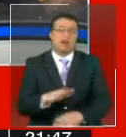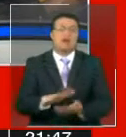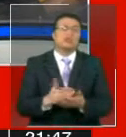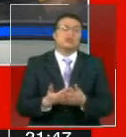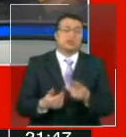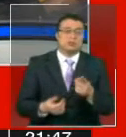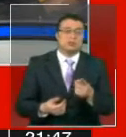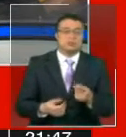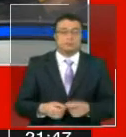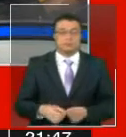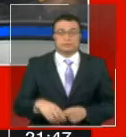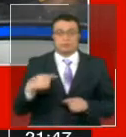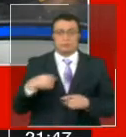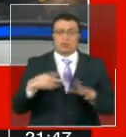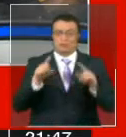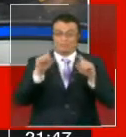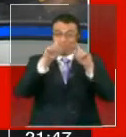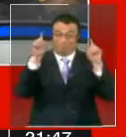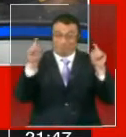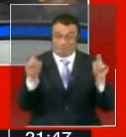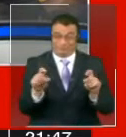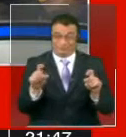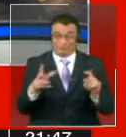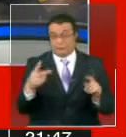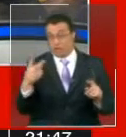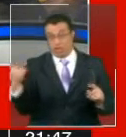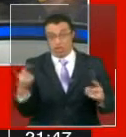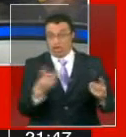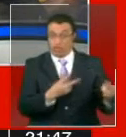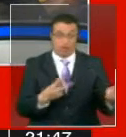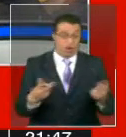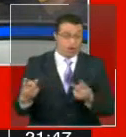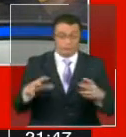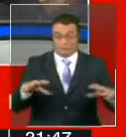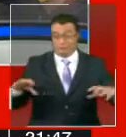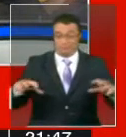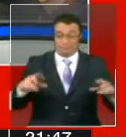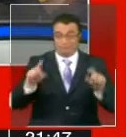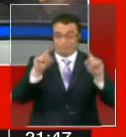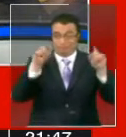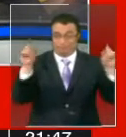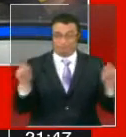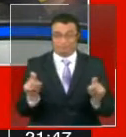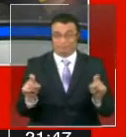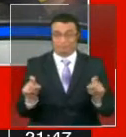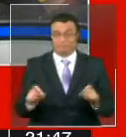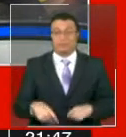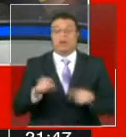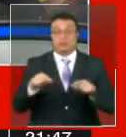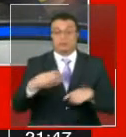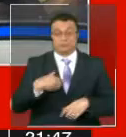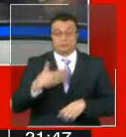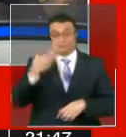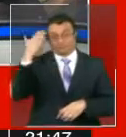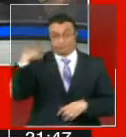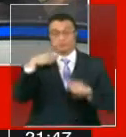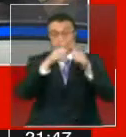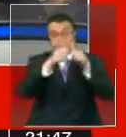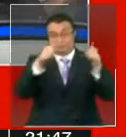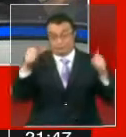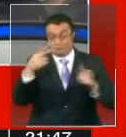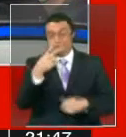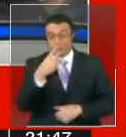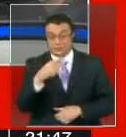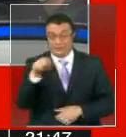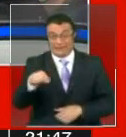Yo creo que es súper incierto para los dos lados el resultado, porque yo, mira, con la experiencia que tengo en campaña, veo que en